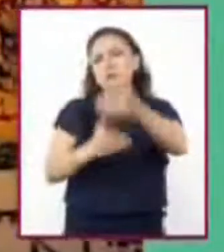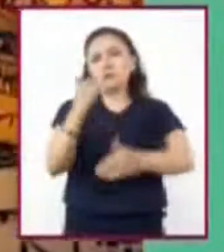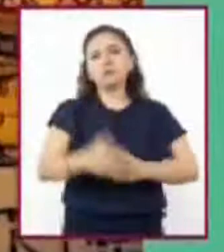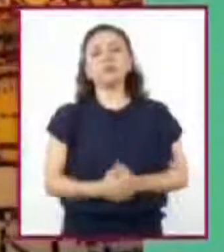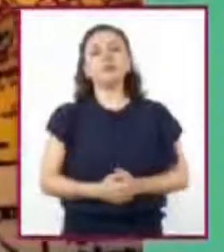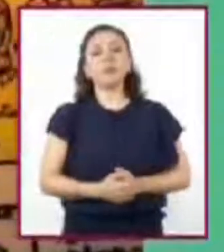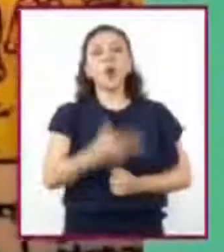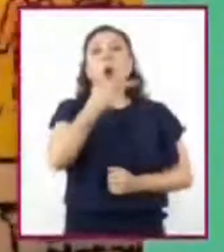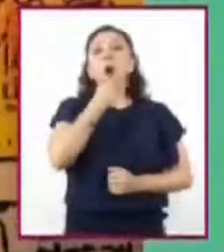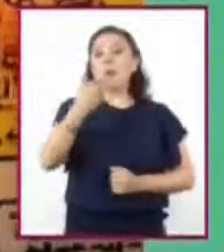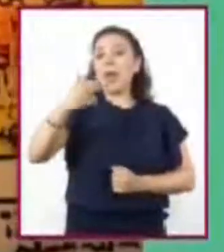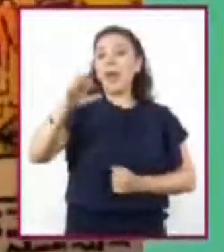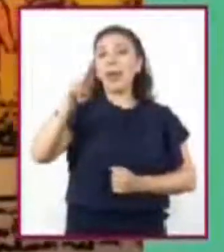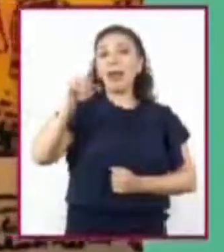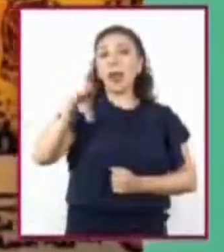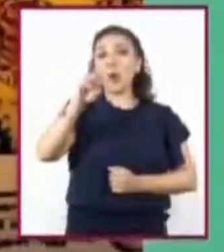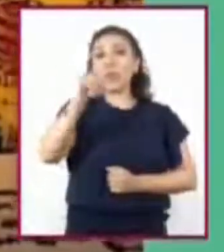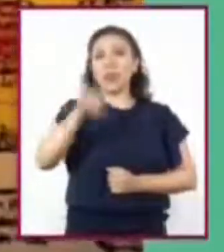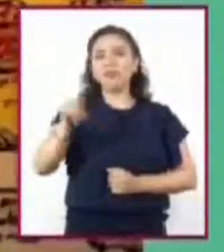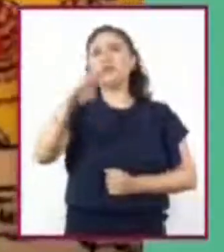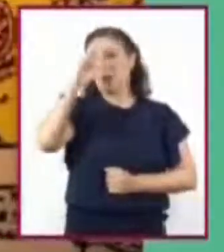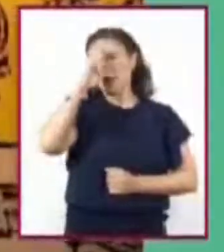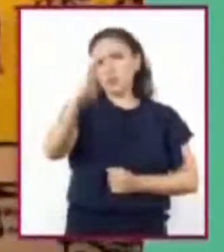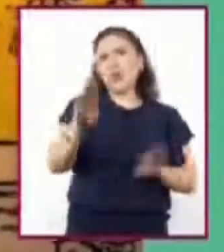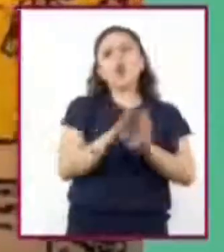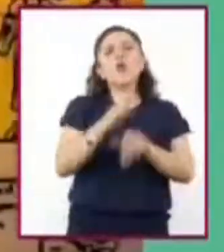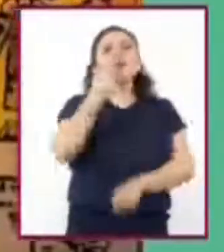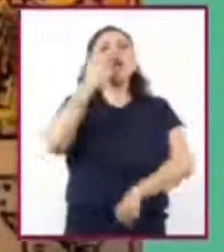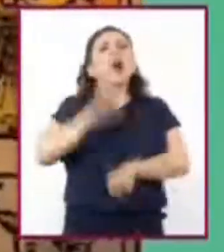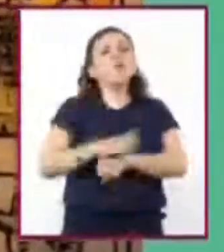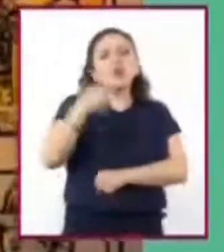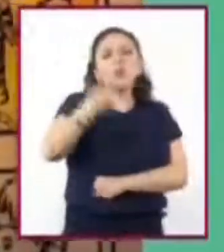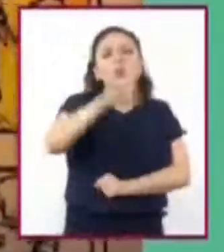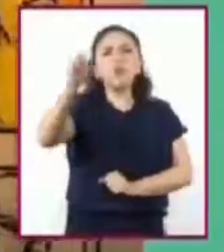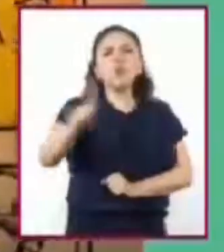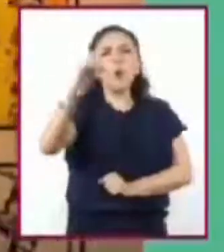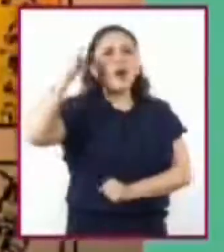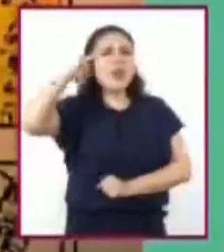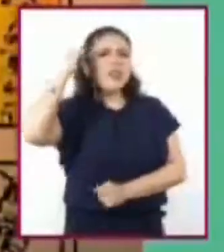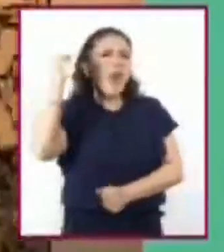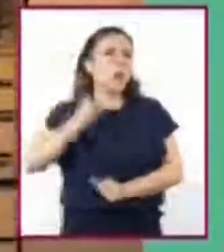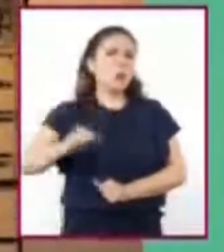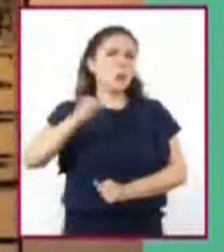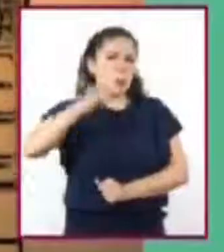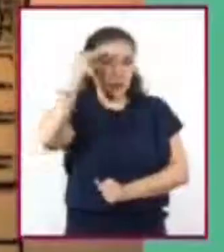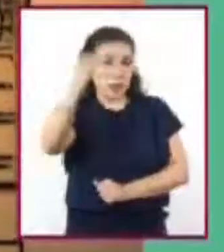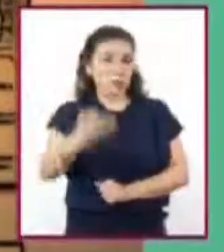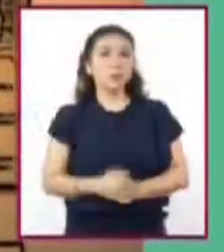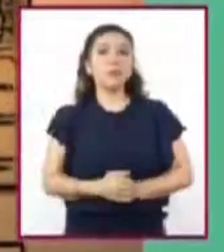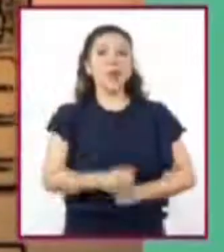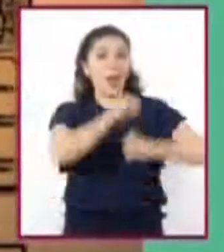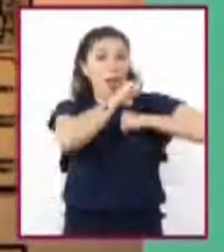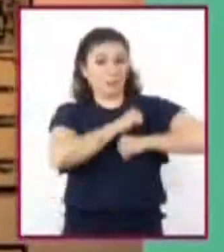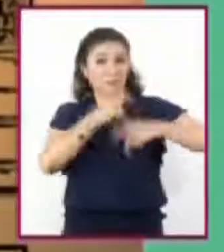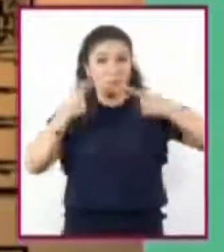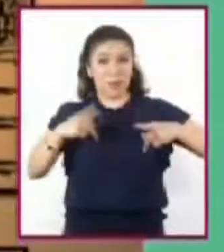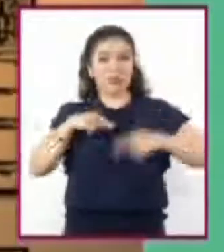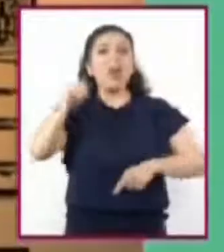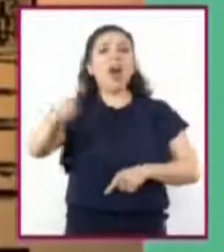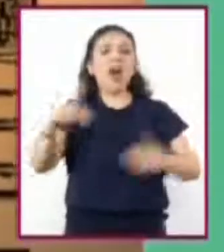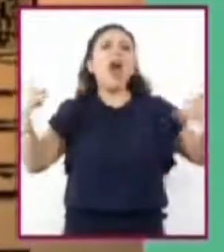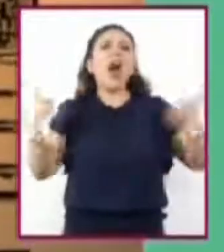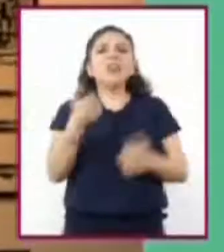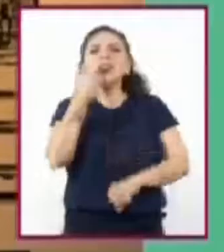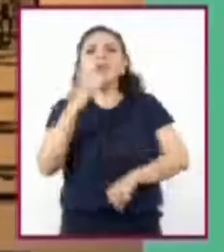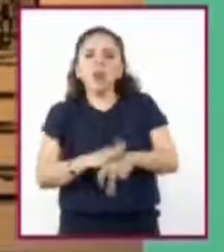Hernán Cortés respetó la estructura administrativa que tenían los pueblos indígenas en el tributo. El encomendero era el encargado